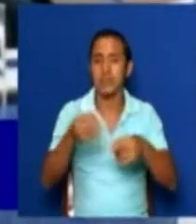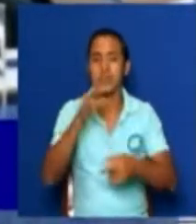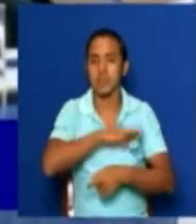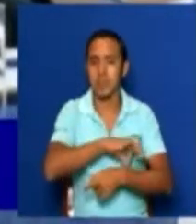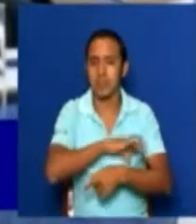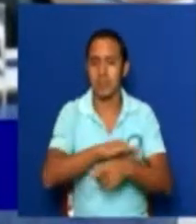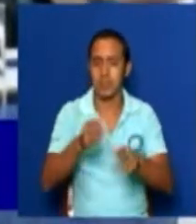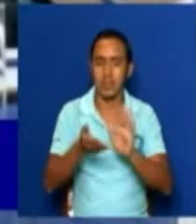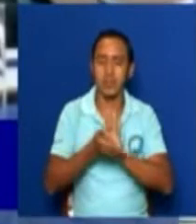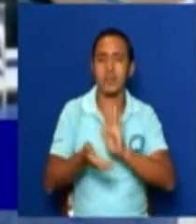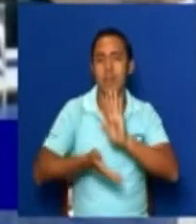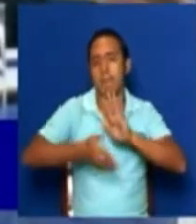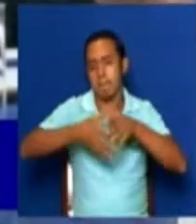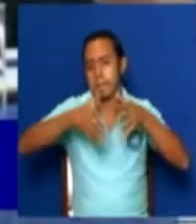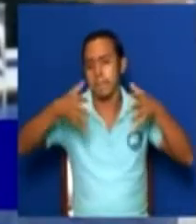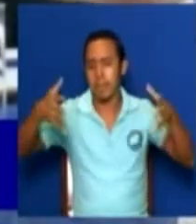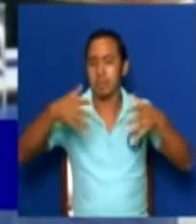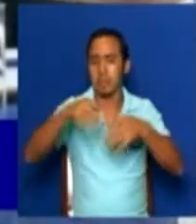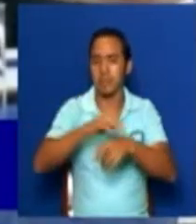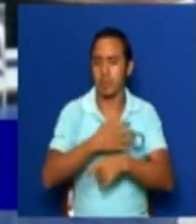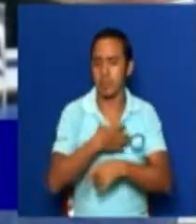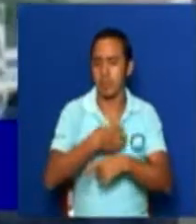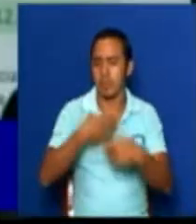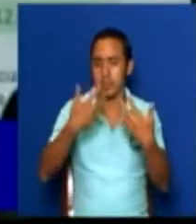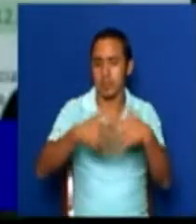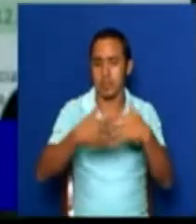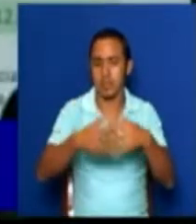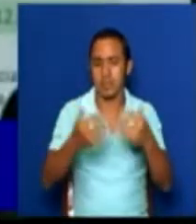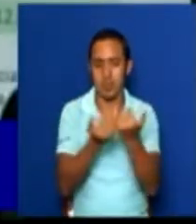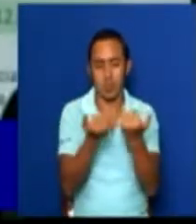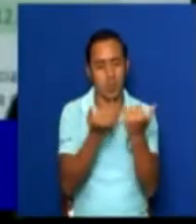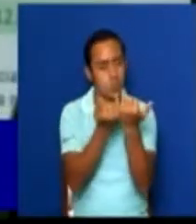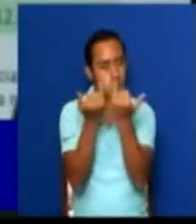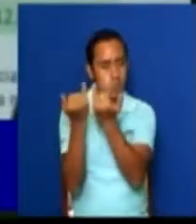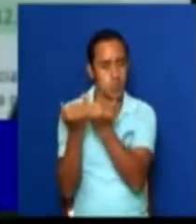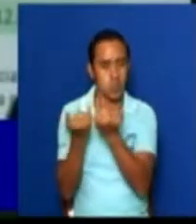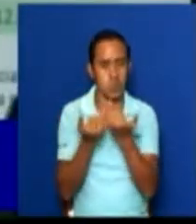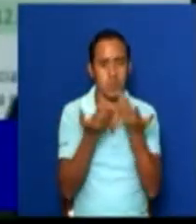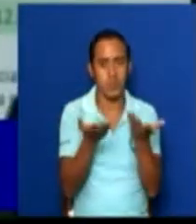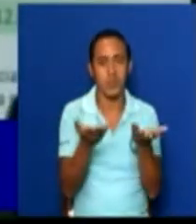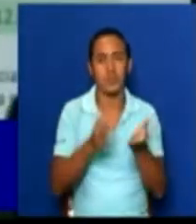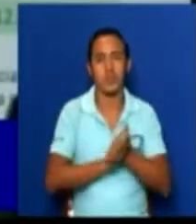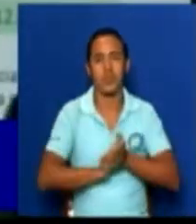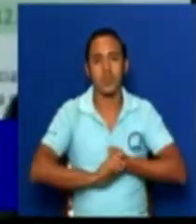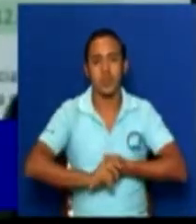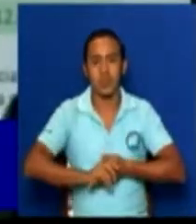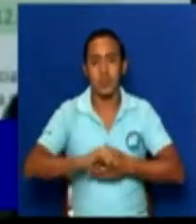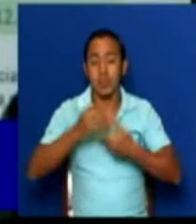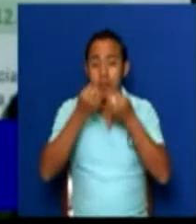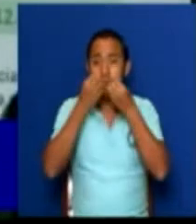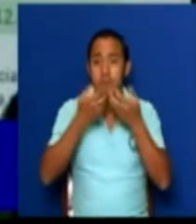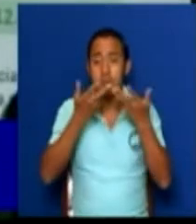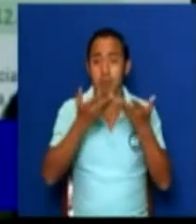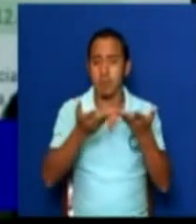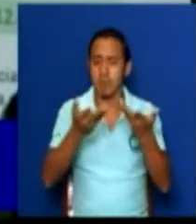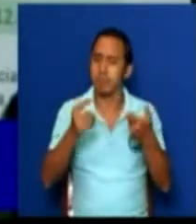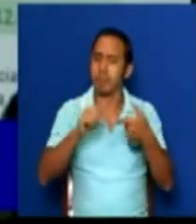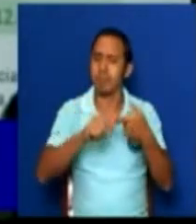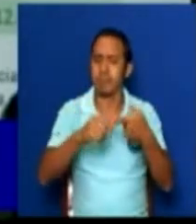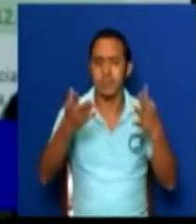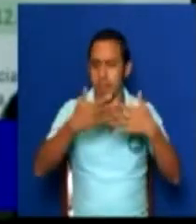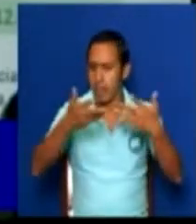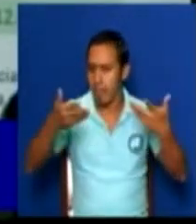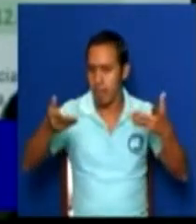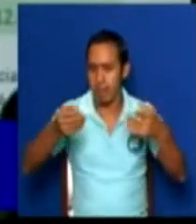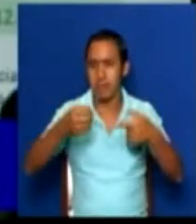por tamaño de empresa sigue patrones que son heterogéneos. En el caso de la informalidad, en el